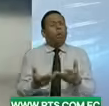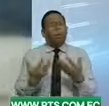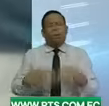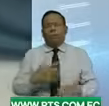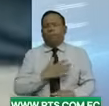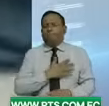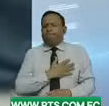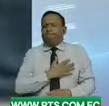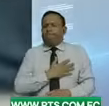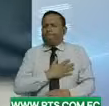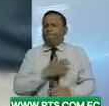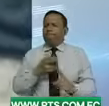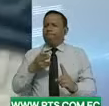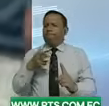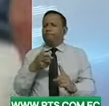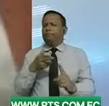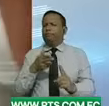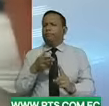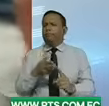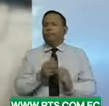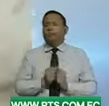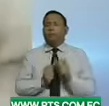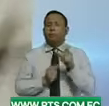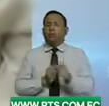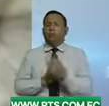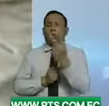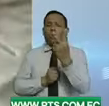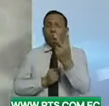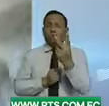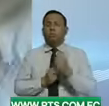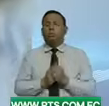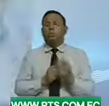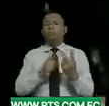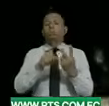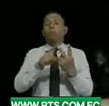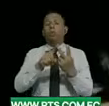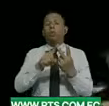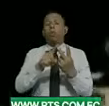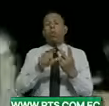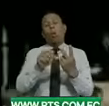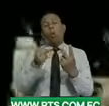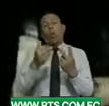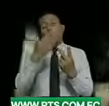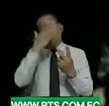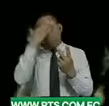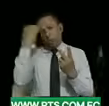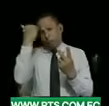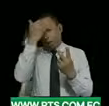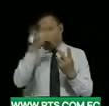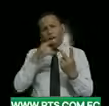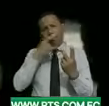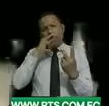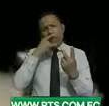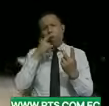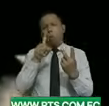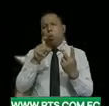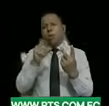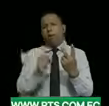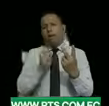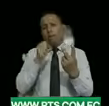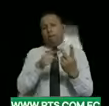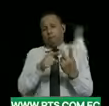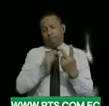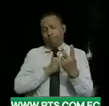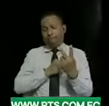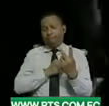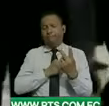cobró la vida de dos personas, entre ellos una víctima colateral, un menor de apenas 11 años de edad.